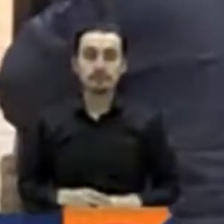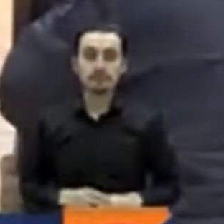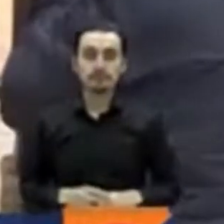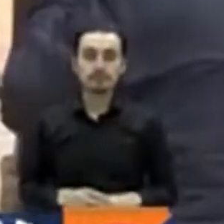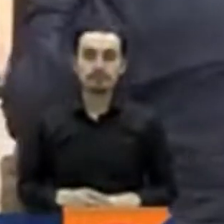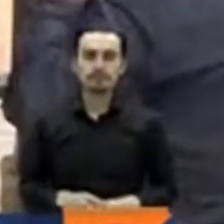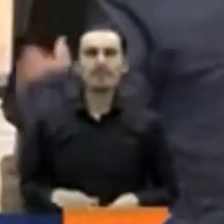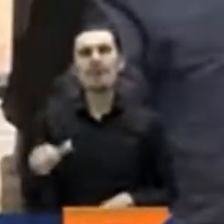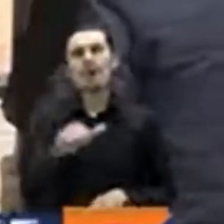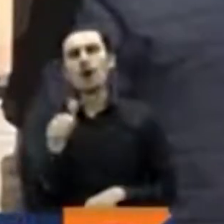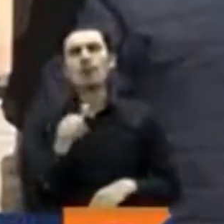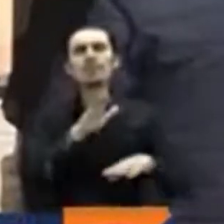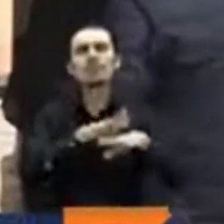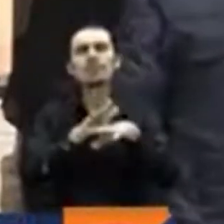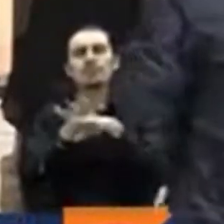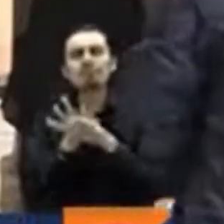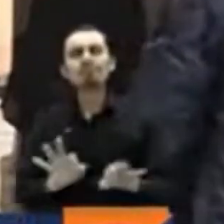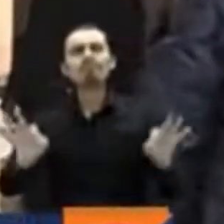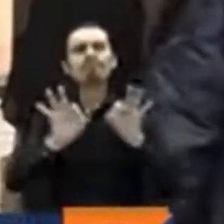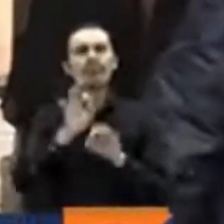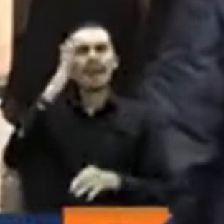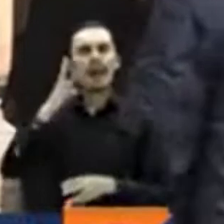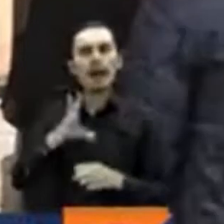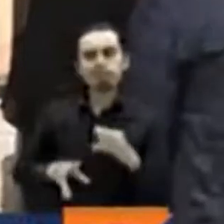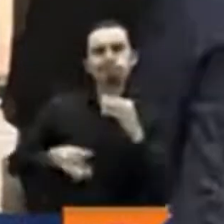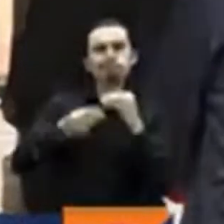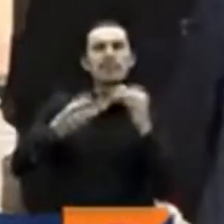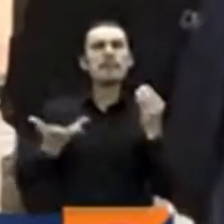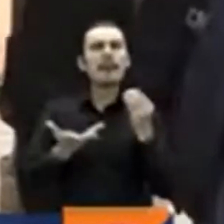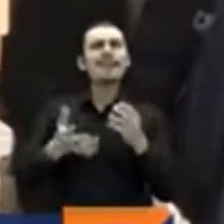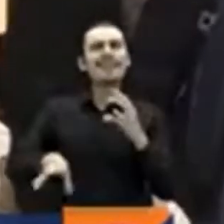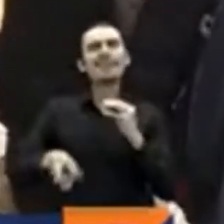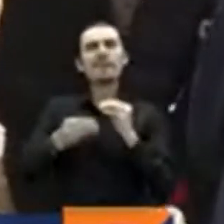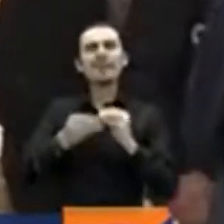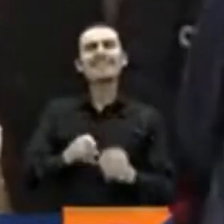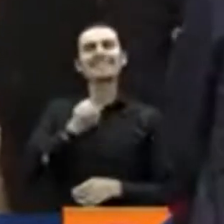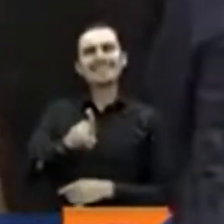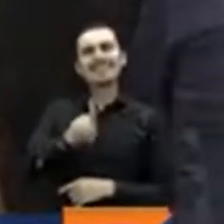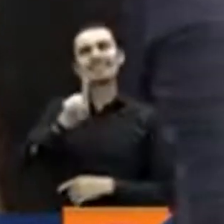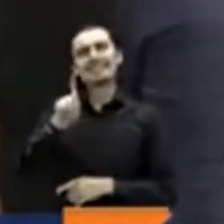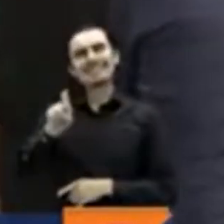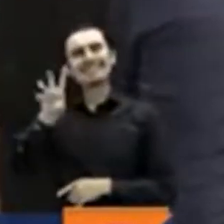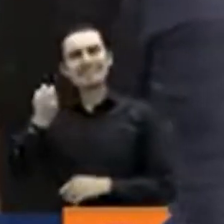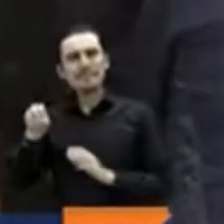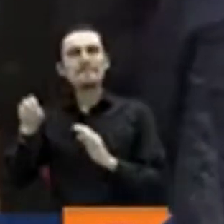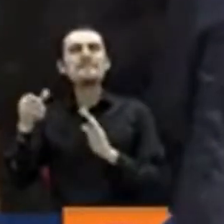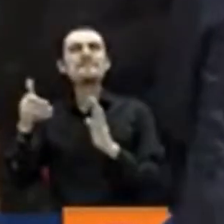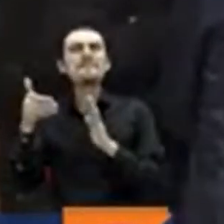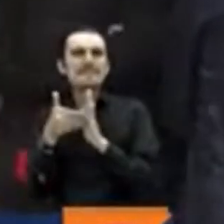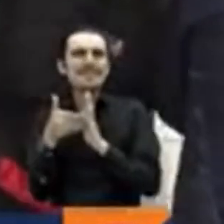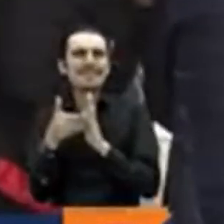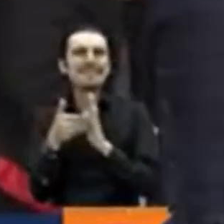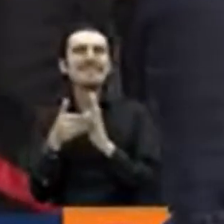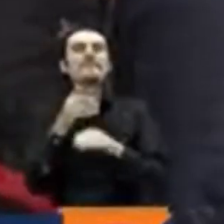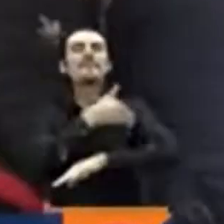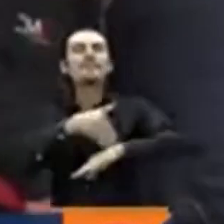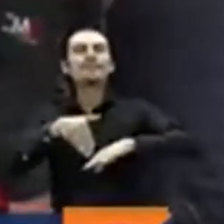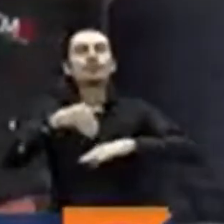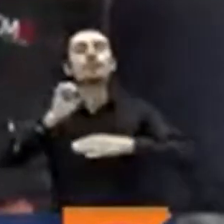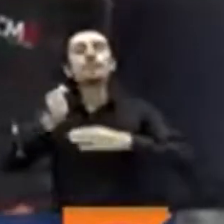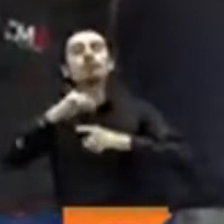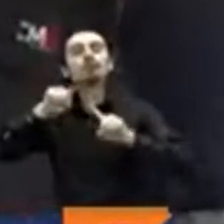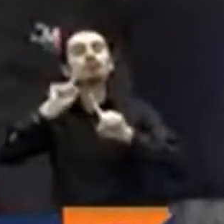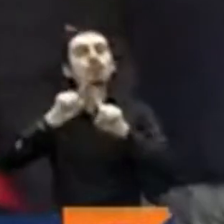Otro de los anuncios importantes es que se adicionaron cerca de 160.000 millones de pesos para subsidios de vivienda de interés social